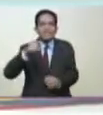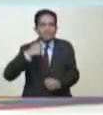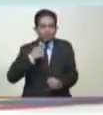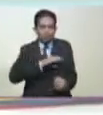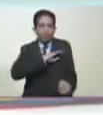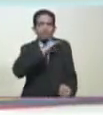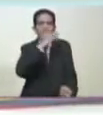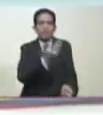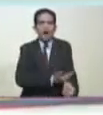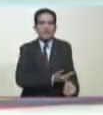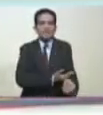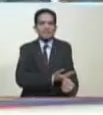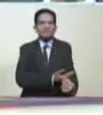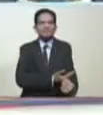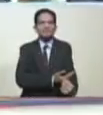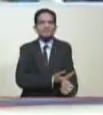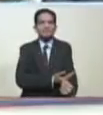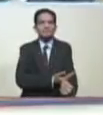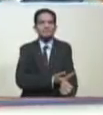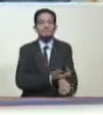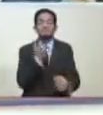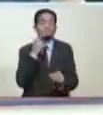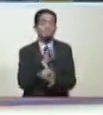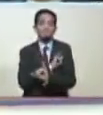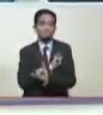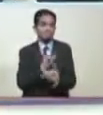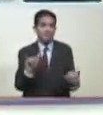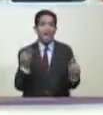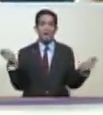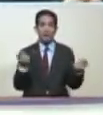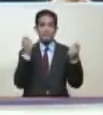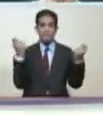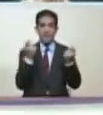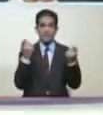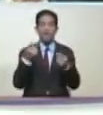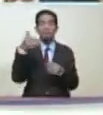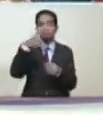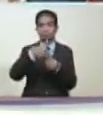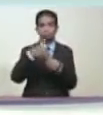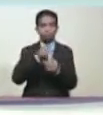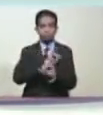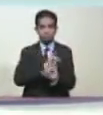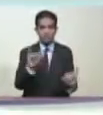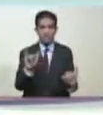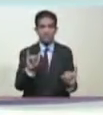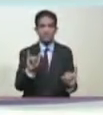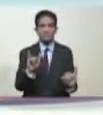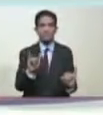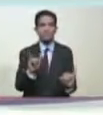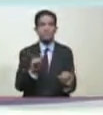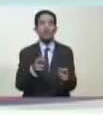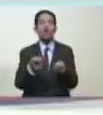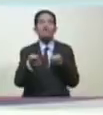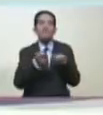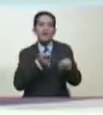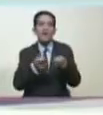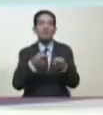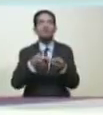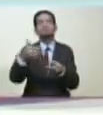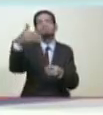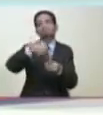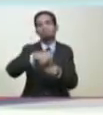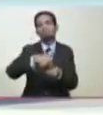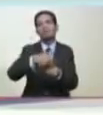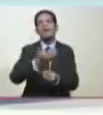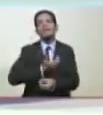fuerza. Se acabó el ciclo electoral. Elegimos constituyentes, elegimos gobernadores, elegimos